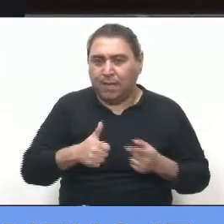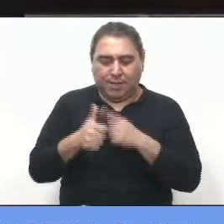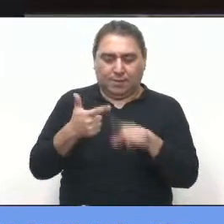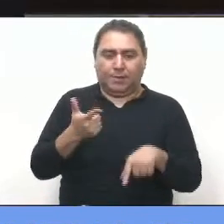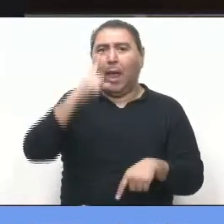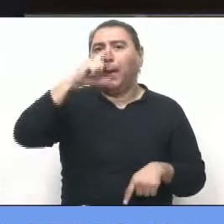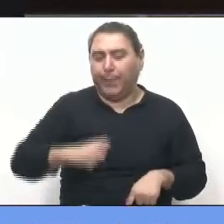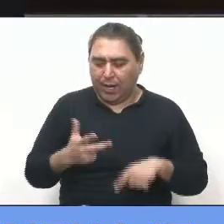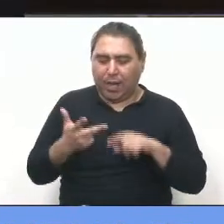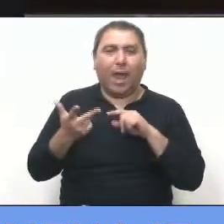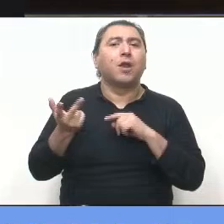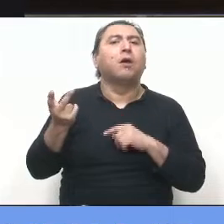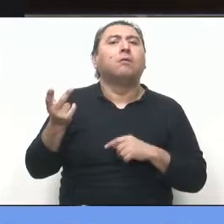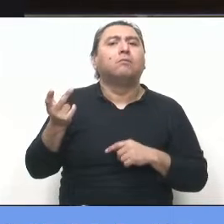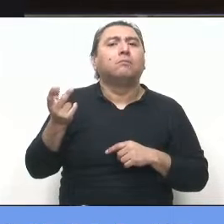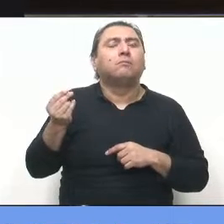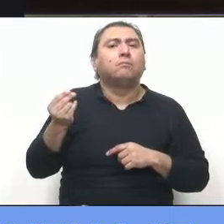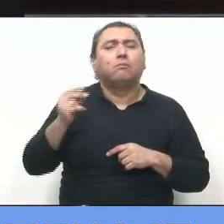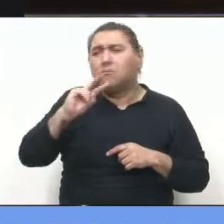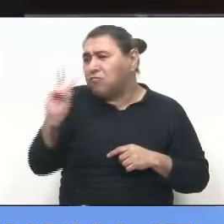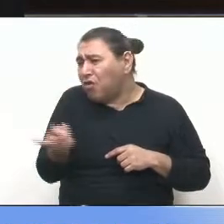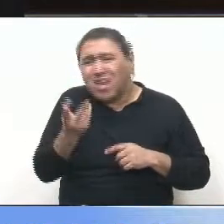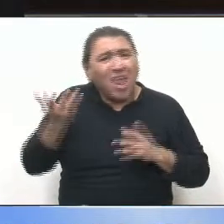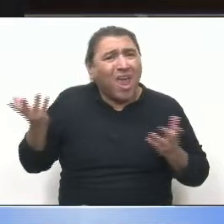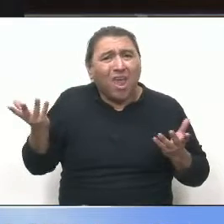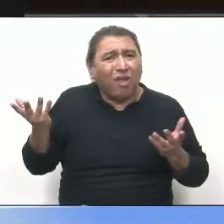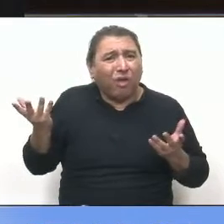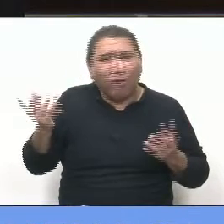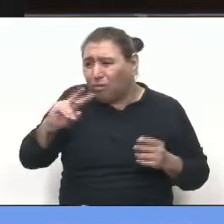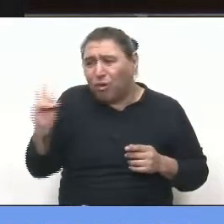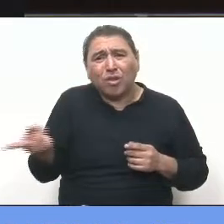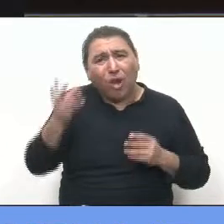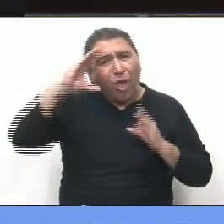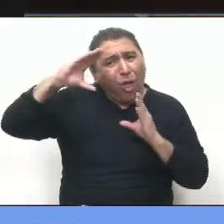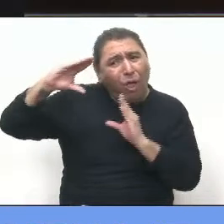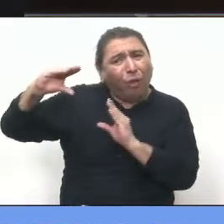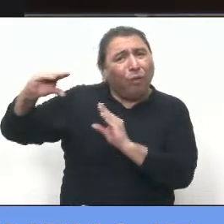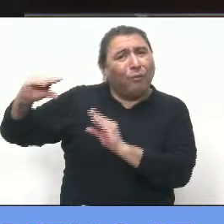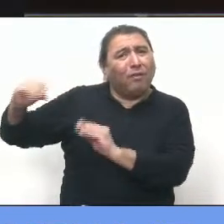Belgrano, murieron denostados, olvidados, perseguidos,